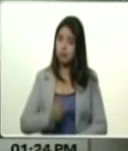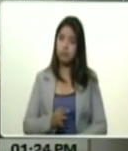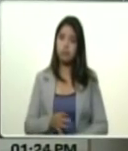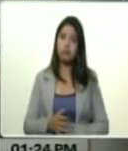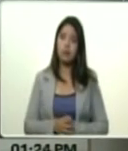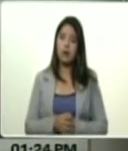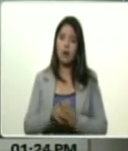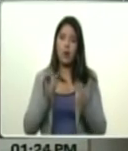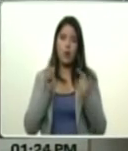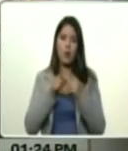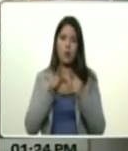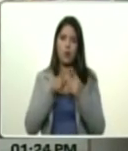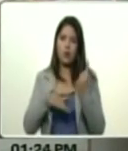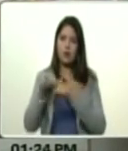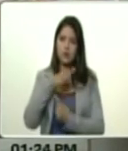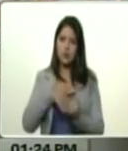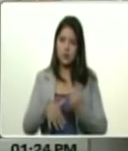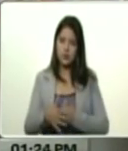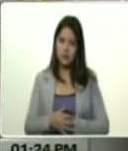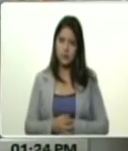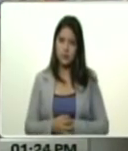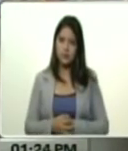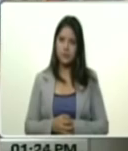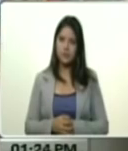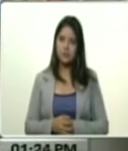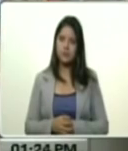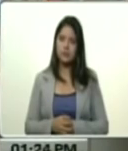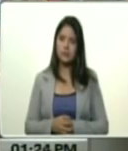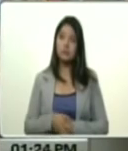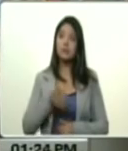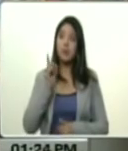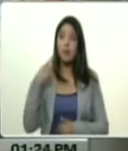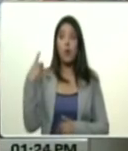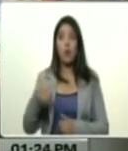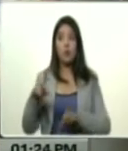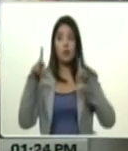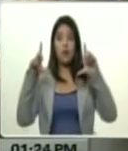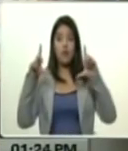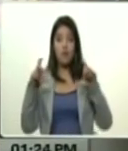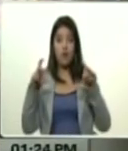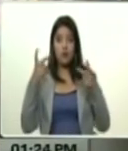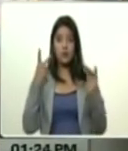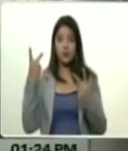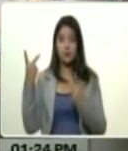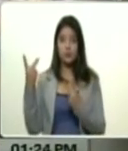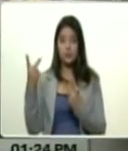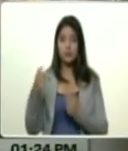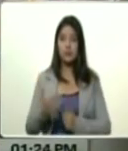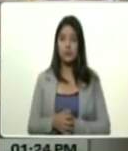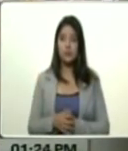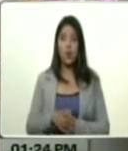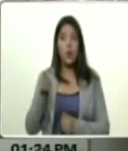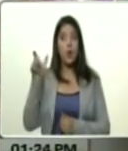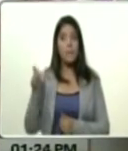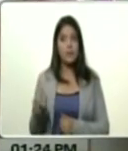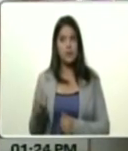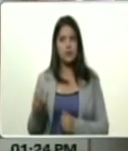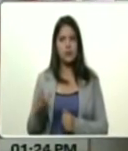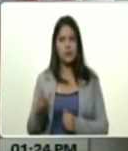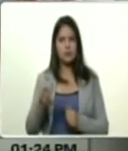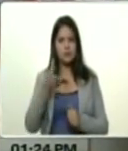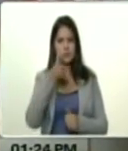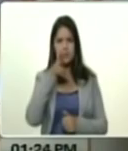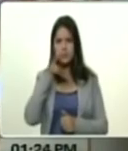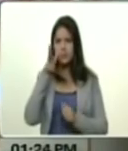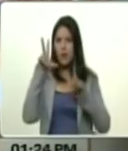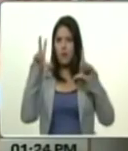con el evento. También tenemos un registro fotográfico proporcionado por un buen y excelente reportero gráfico que